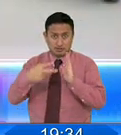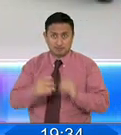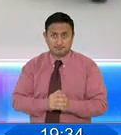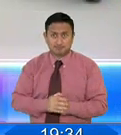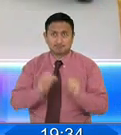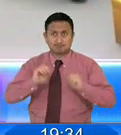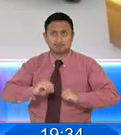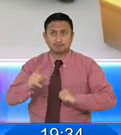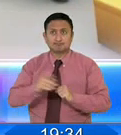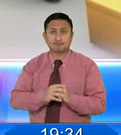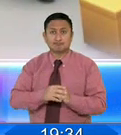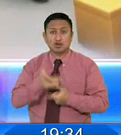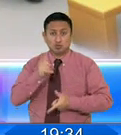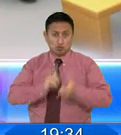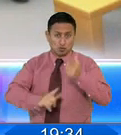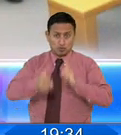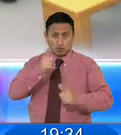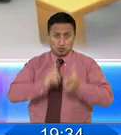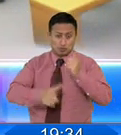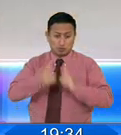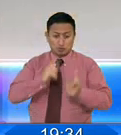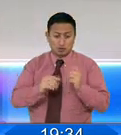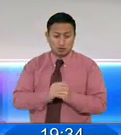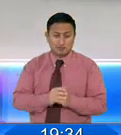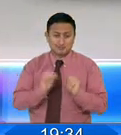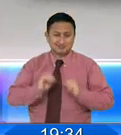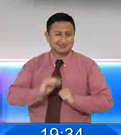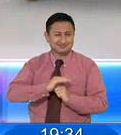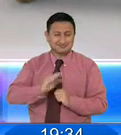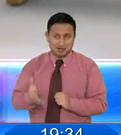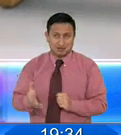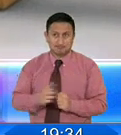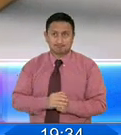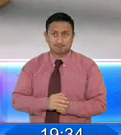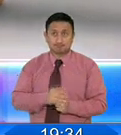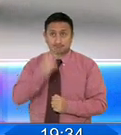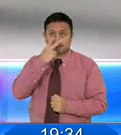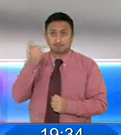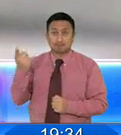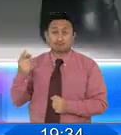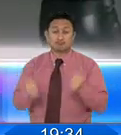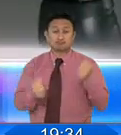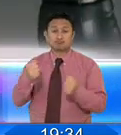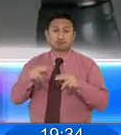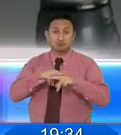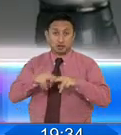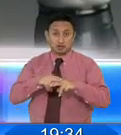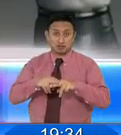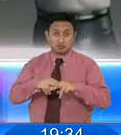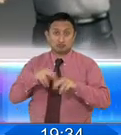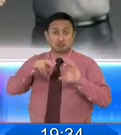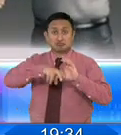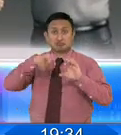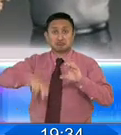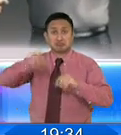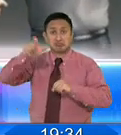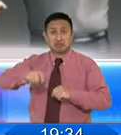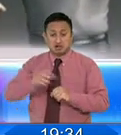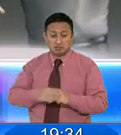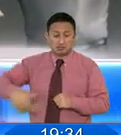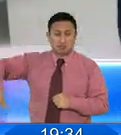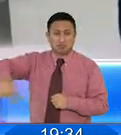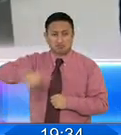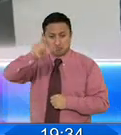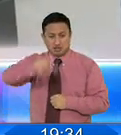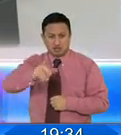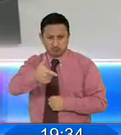parte de la camaradería donde no podía faltar el licor. Observaron que de un carro tipo taxi se bajó un sujeto y descargó varios